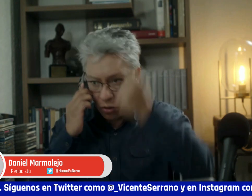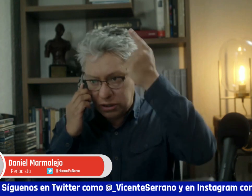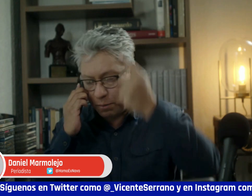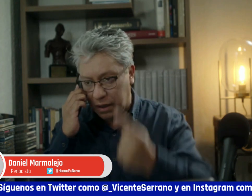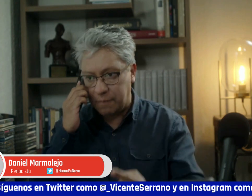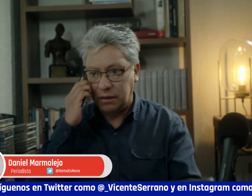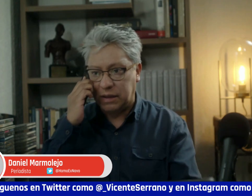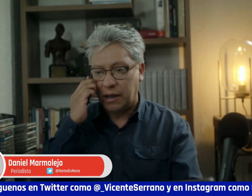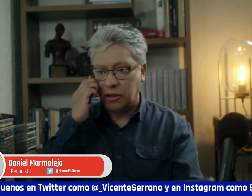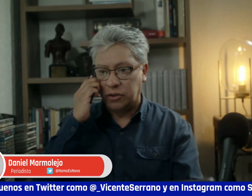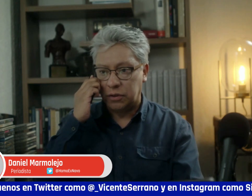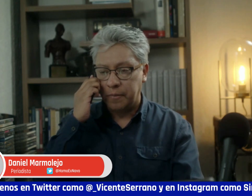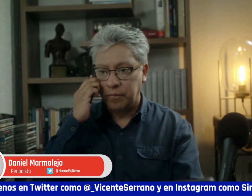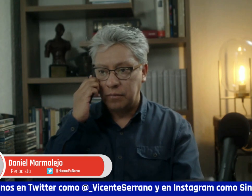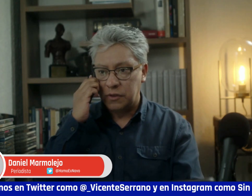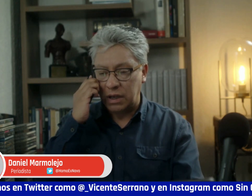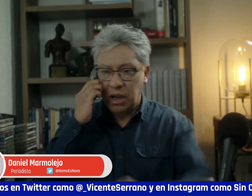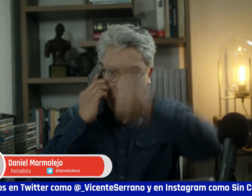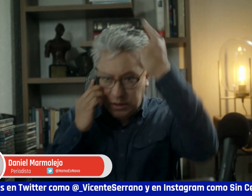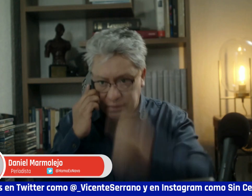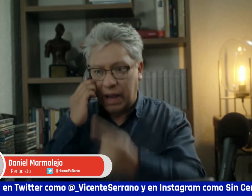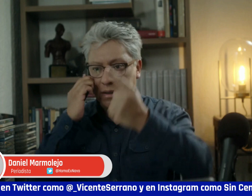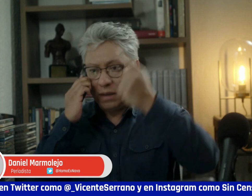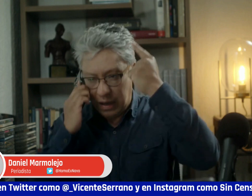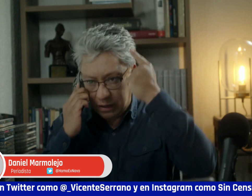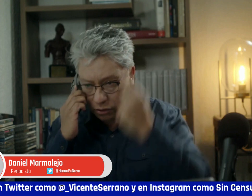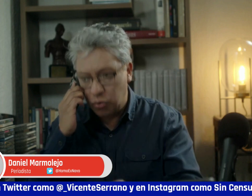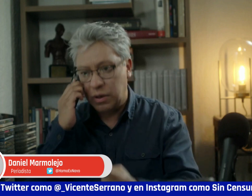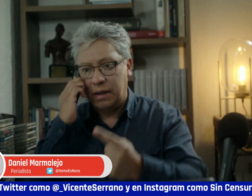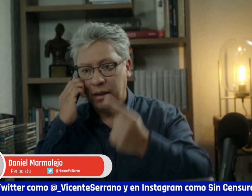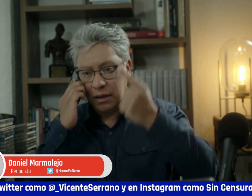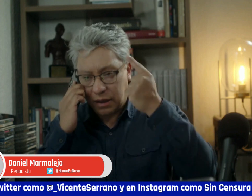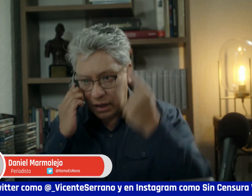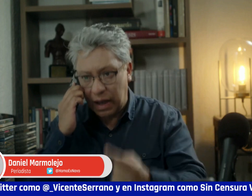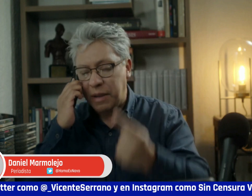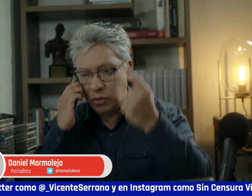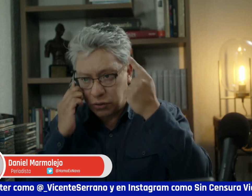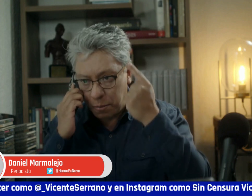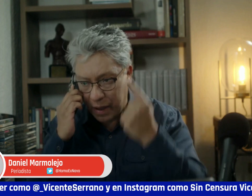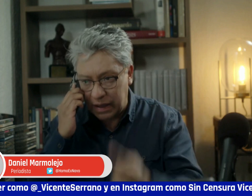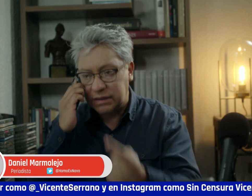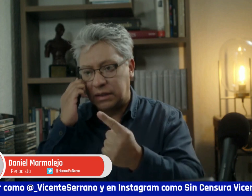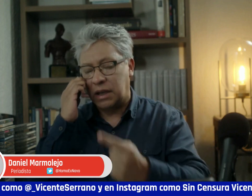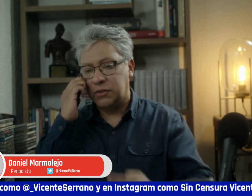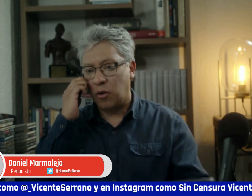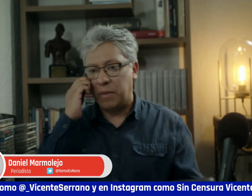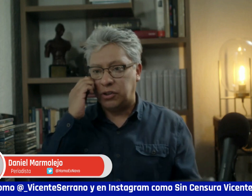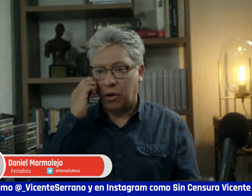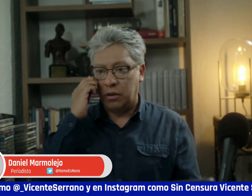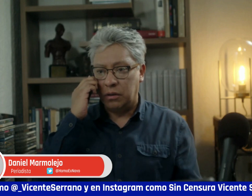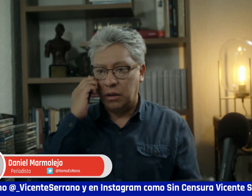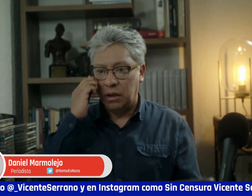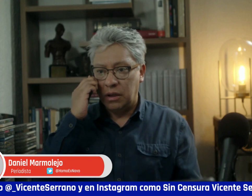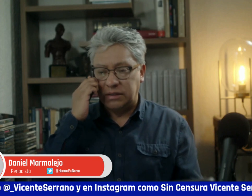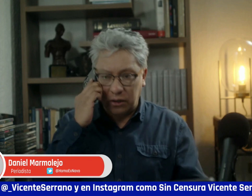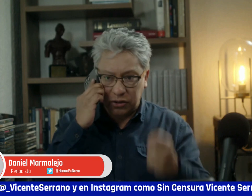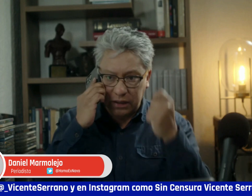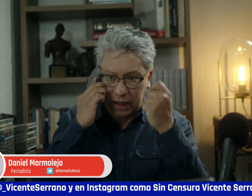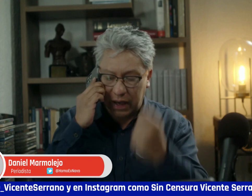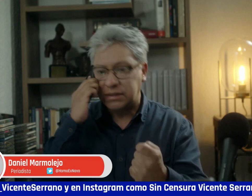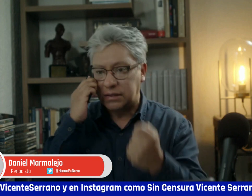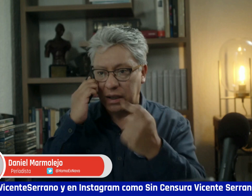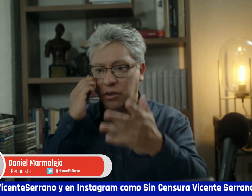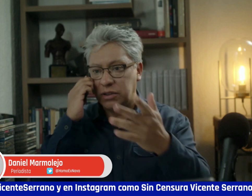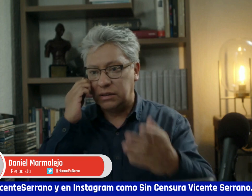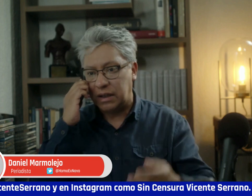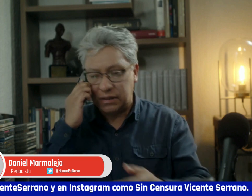sus coordinadores parlamentarios, ¿sí? No están a la altura que reclama nuestro país de transformación. Están